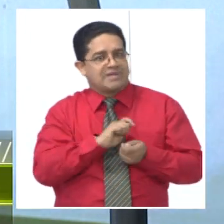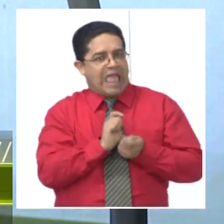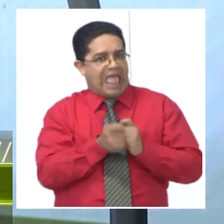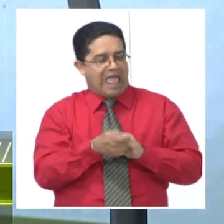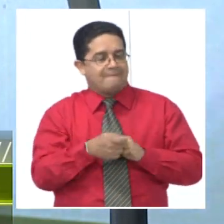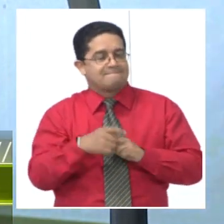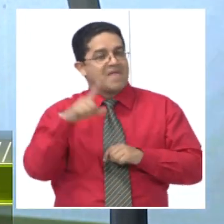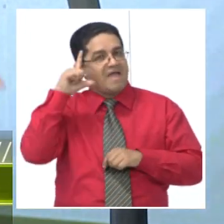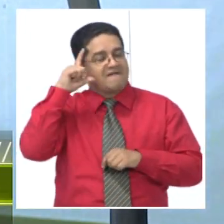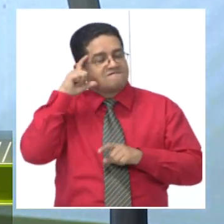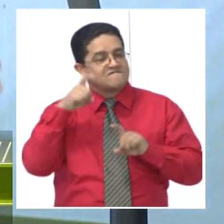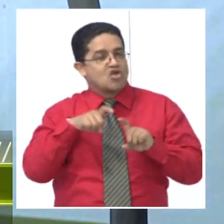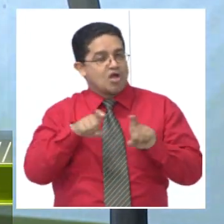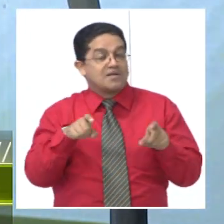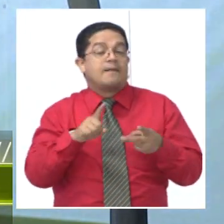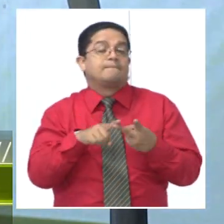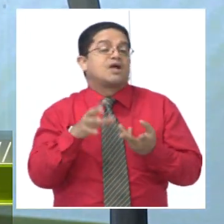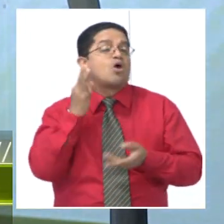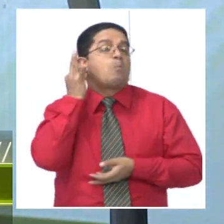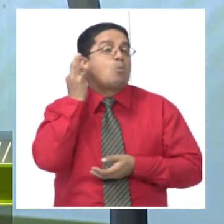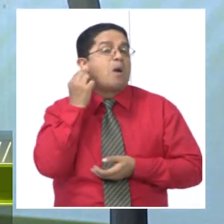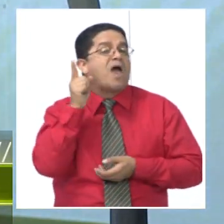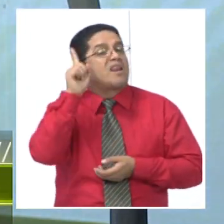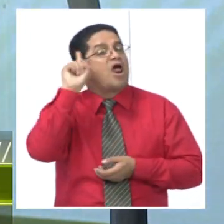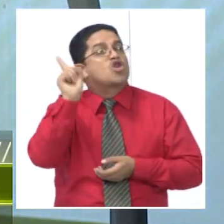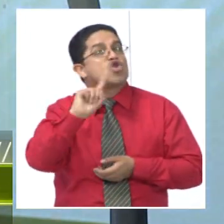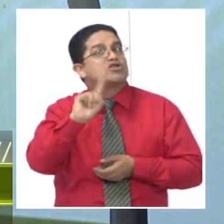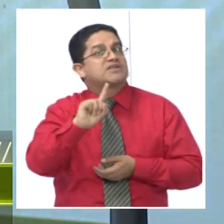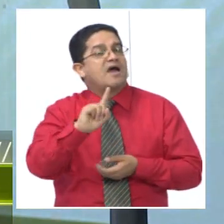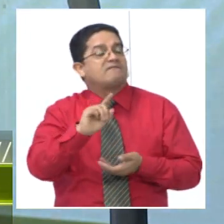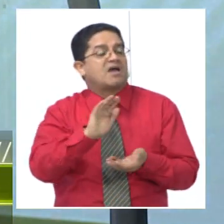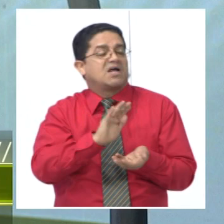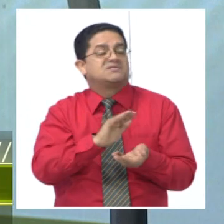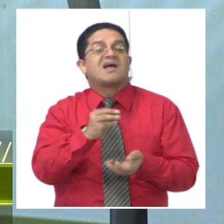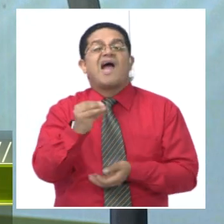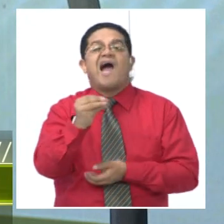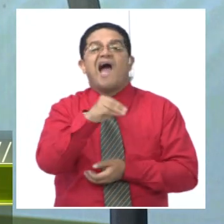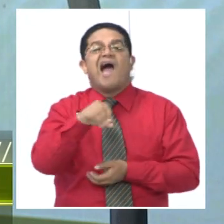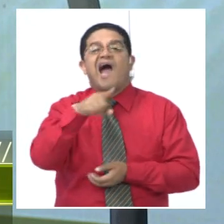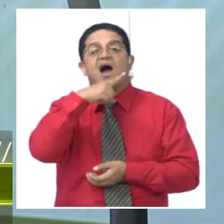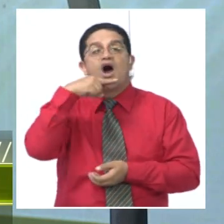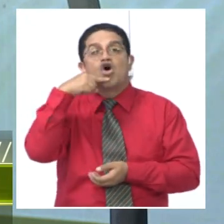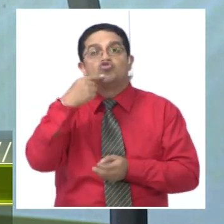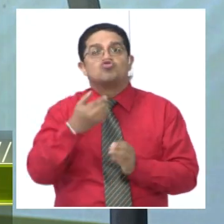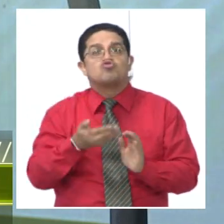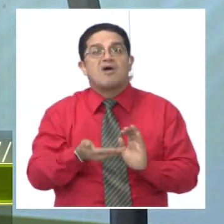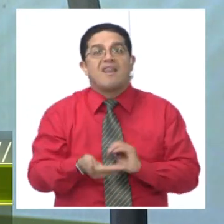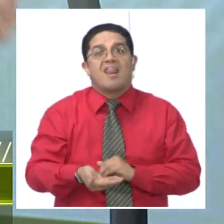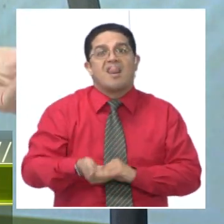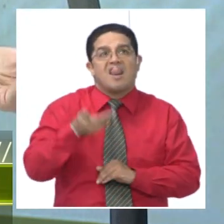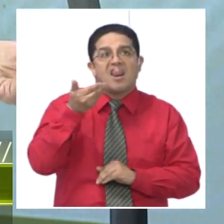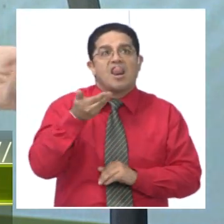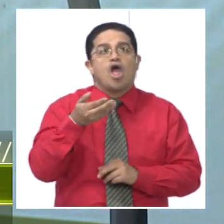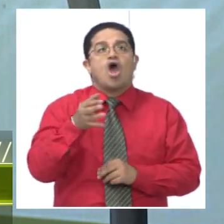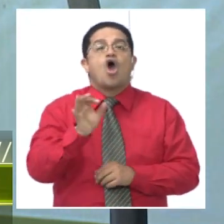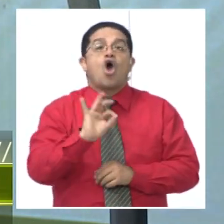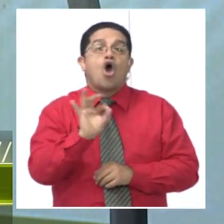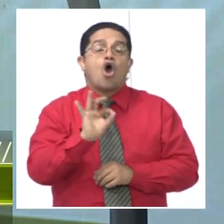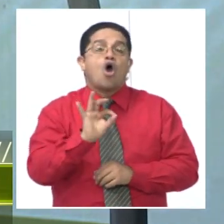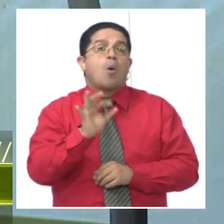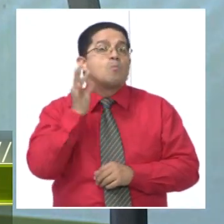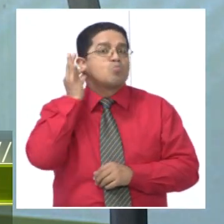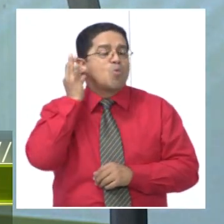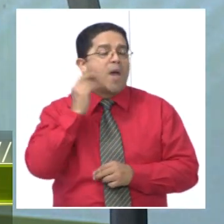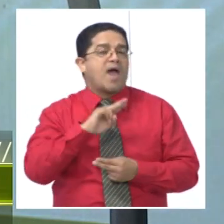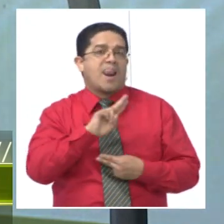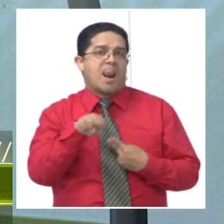pero por ejemplo esas pacientes que no saben que tienen la insulina elevada, que tienen alteraciones del metabolismo, por ejemplo, o pacientes que dejan de ovular, tú hablabas del